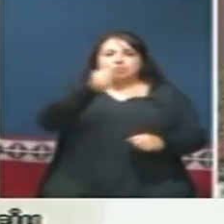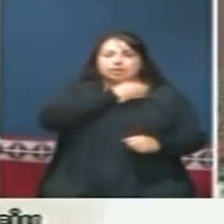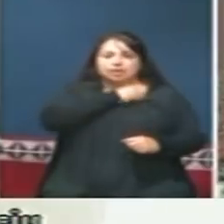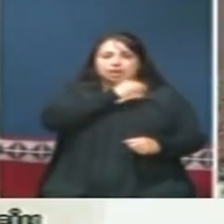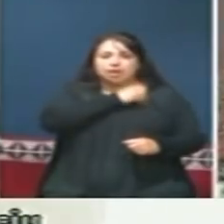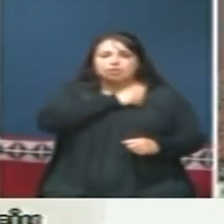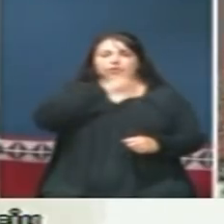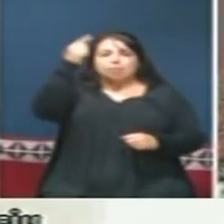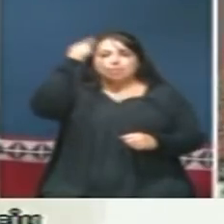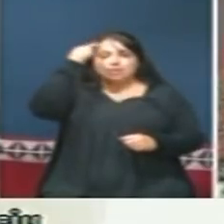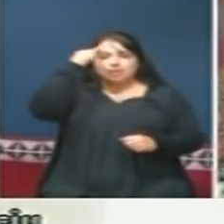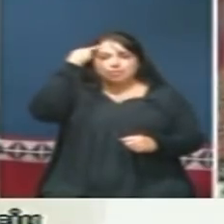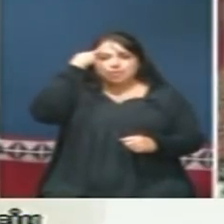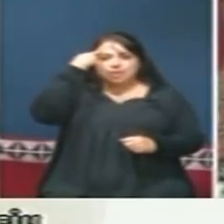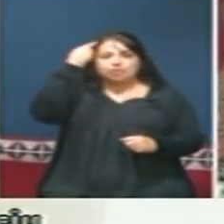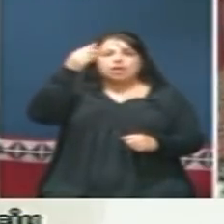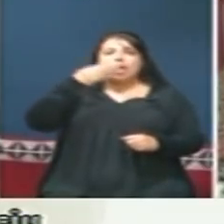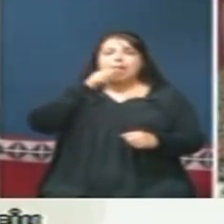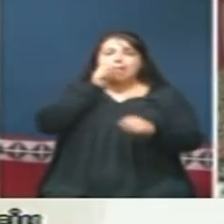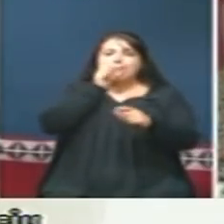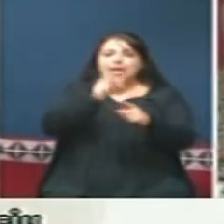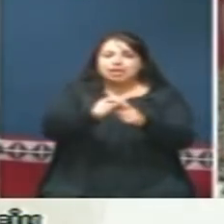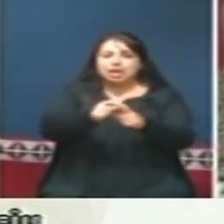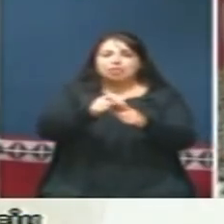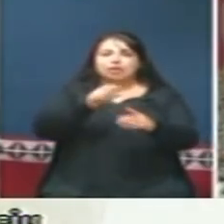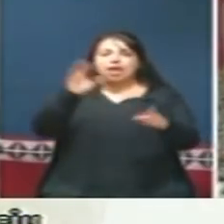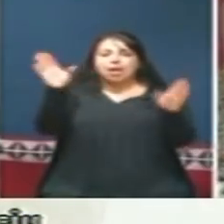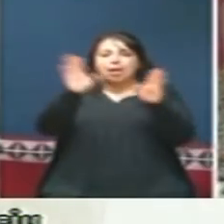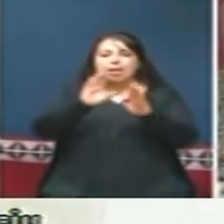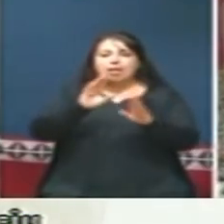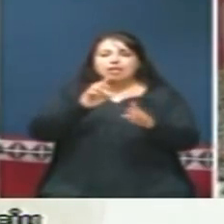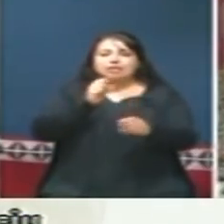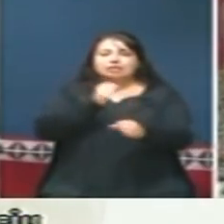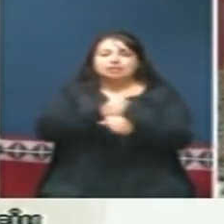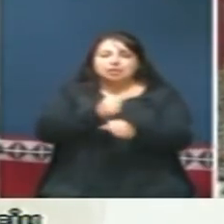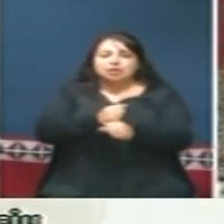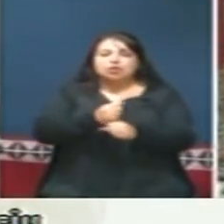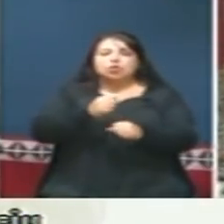de pensamiento, palabra, obra y omisión.